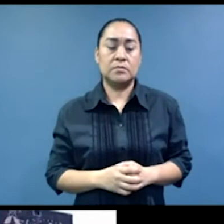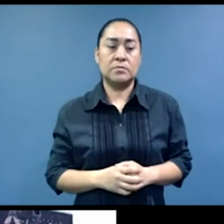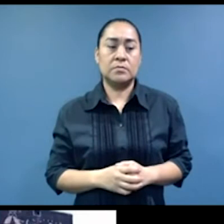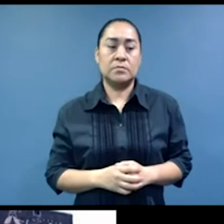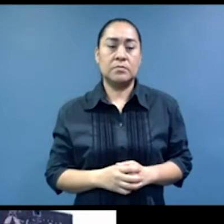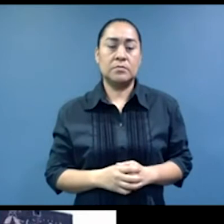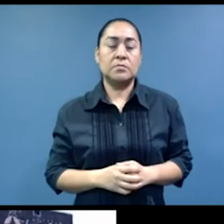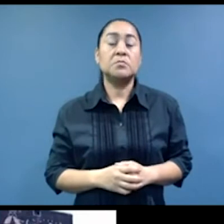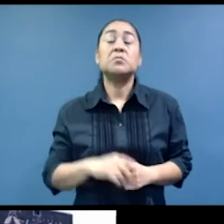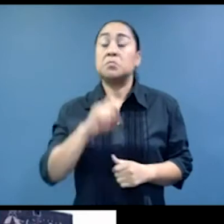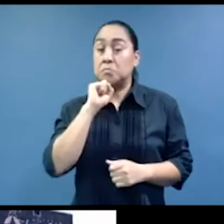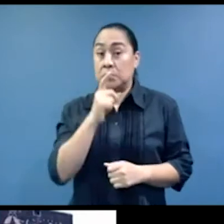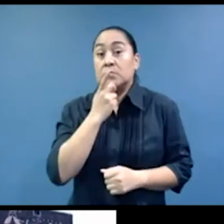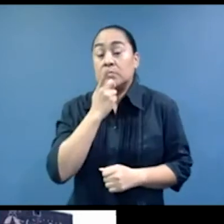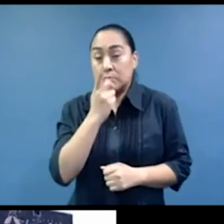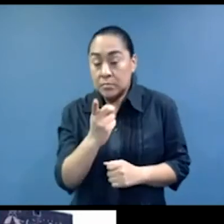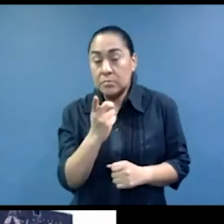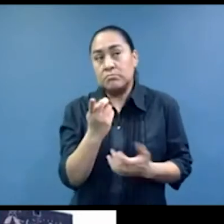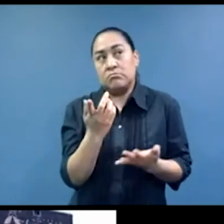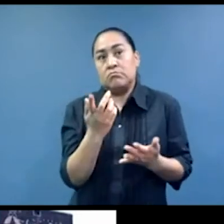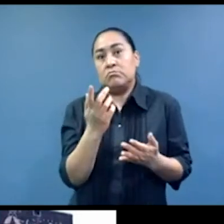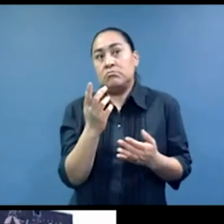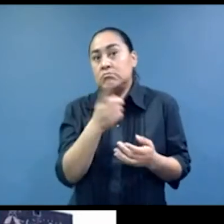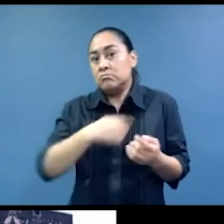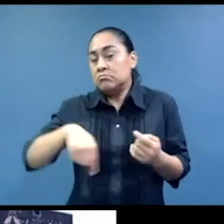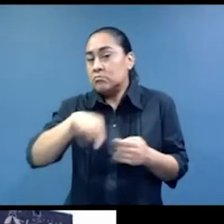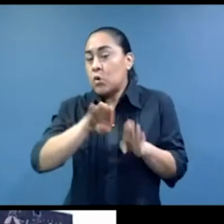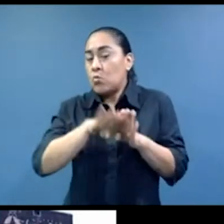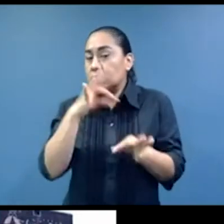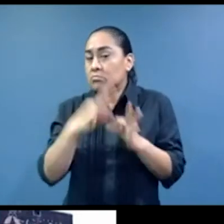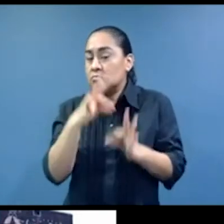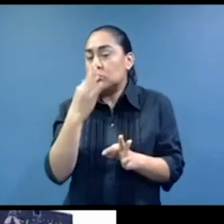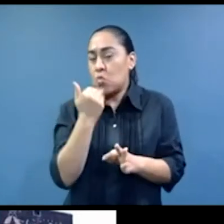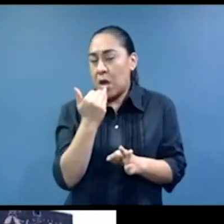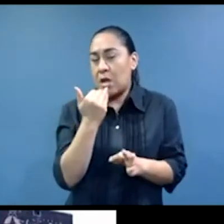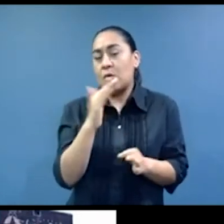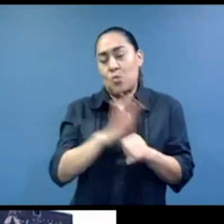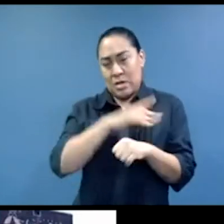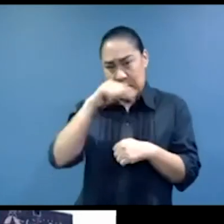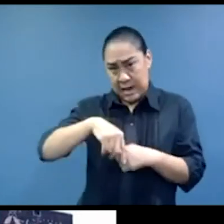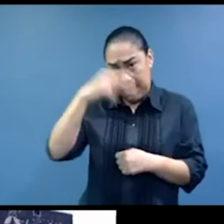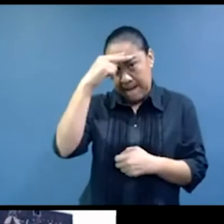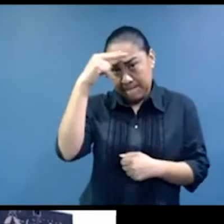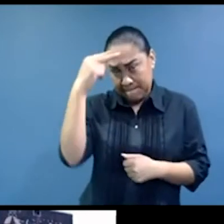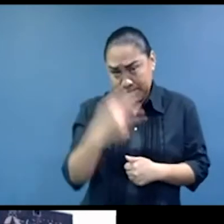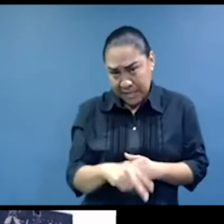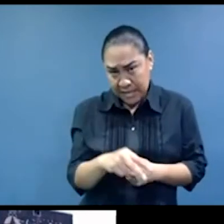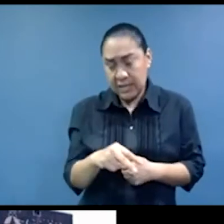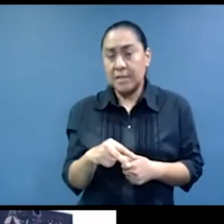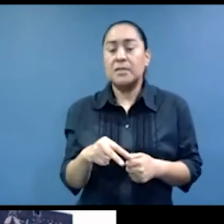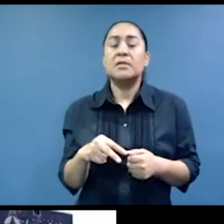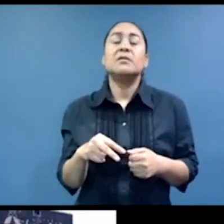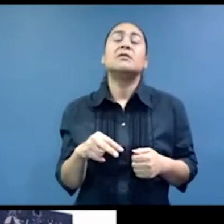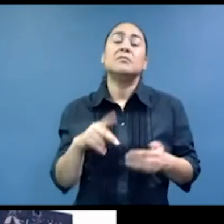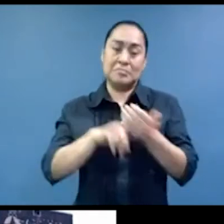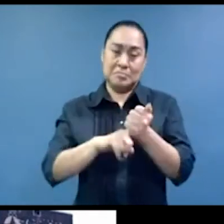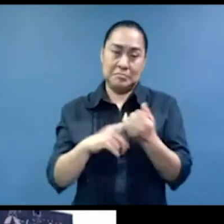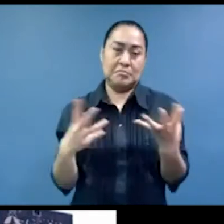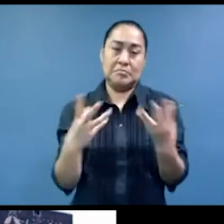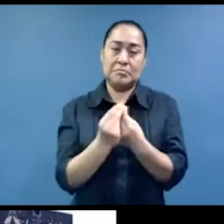Que además, o sea, estamos incumpliendo. Porque volante para México en tanto integrante del